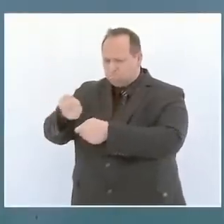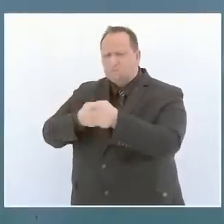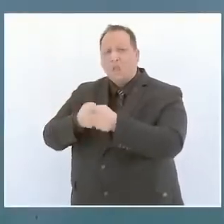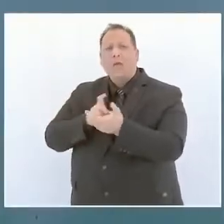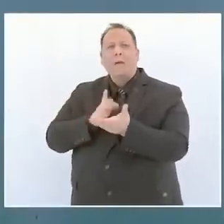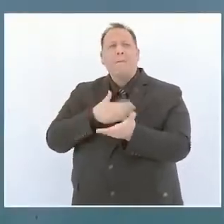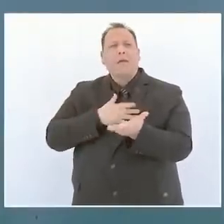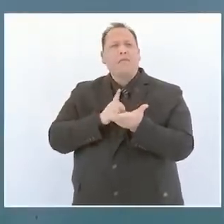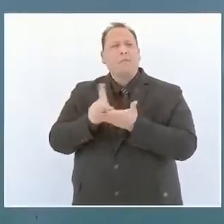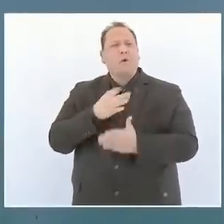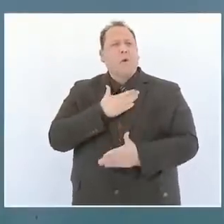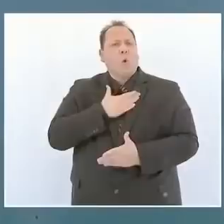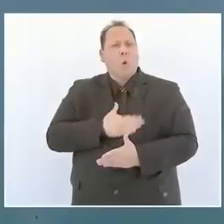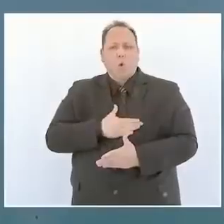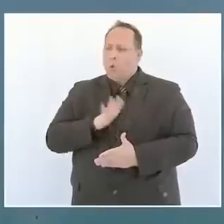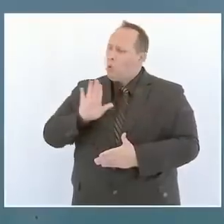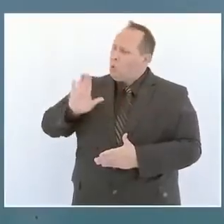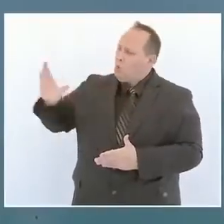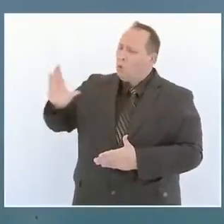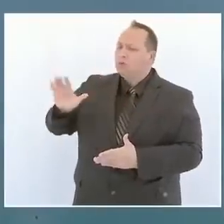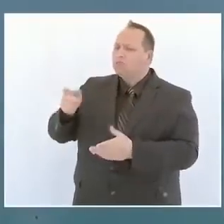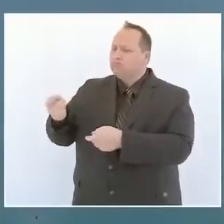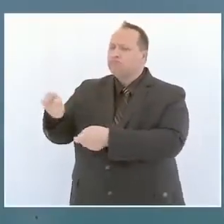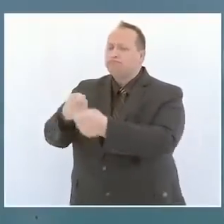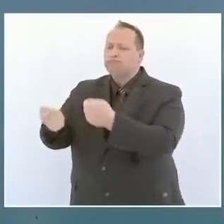y justicia les corresponde.